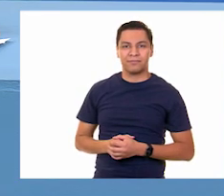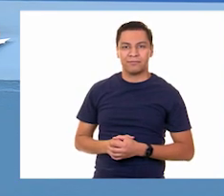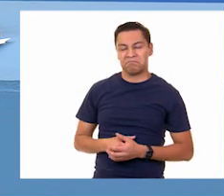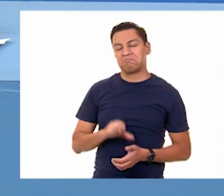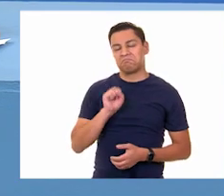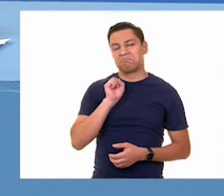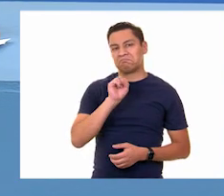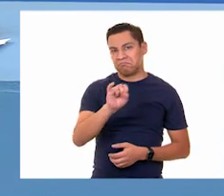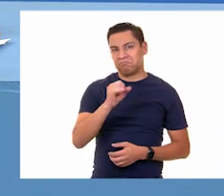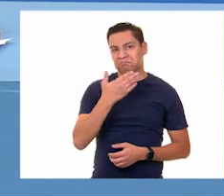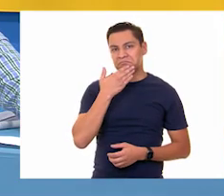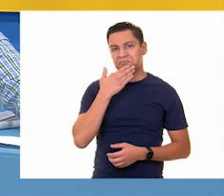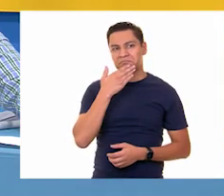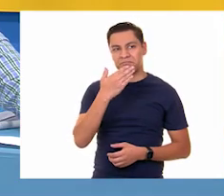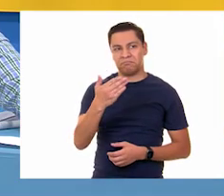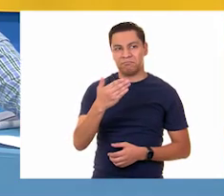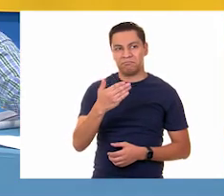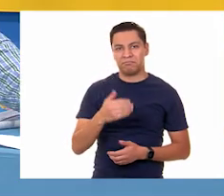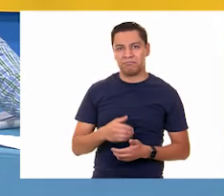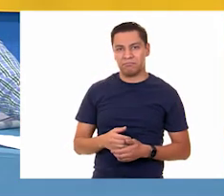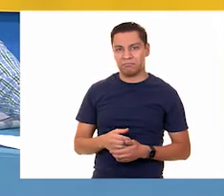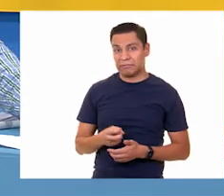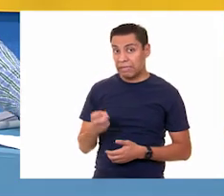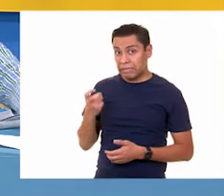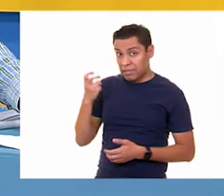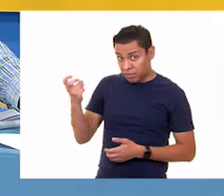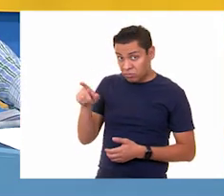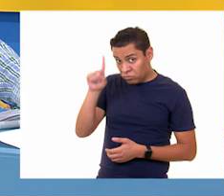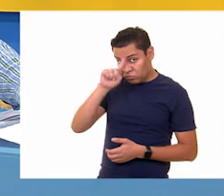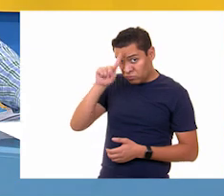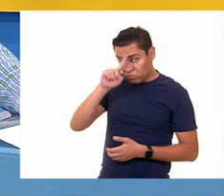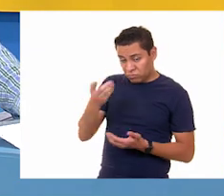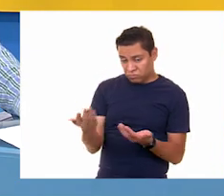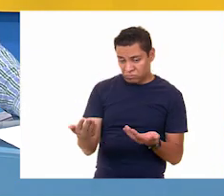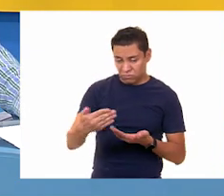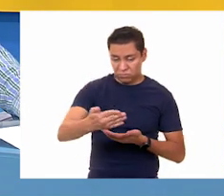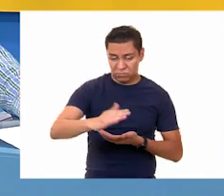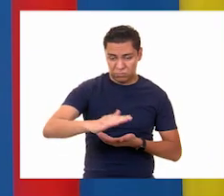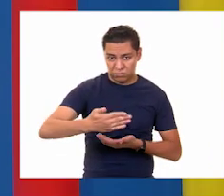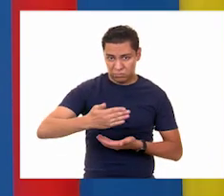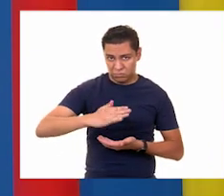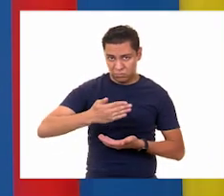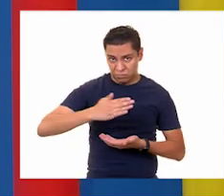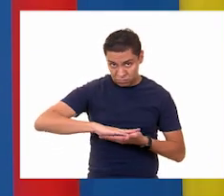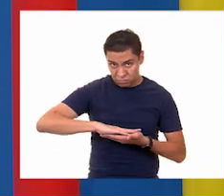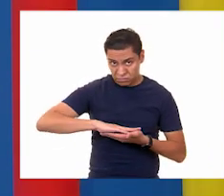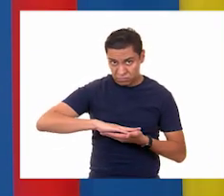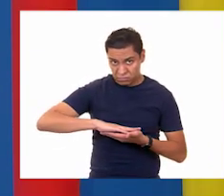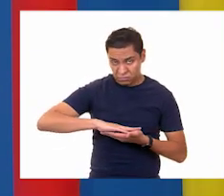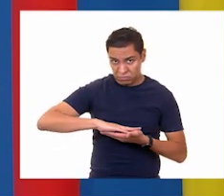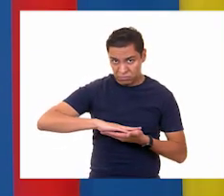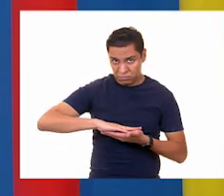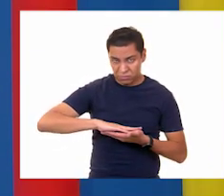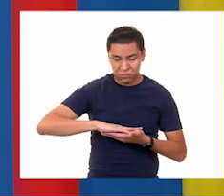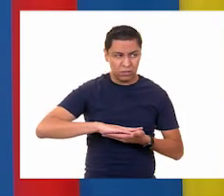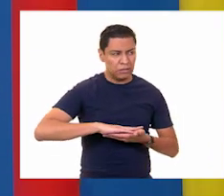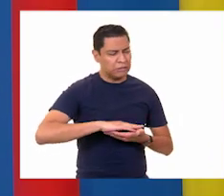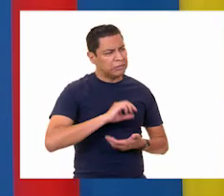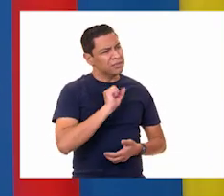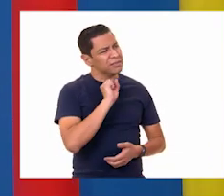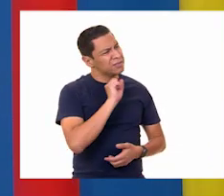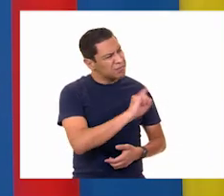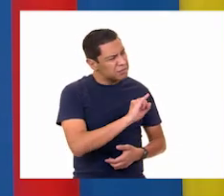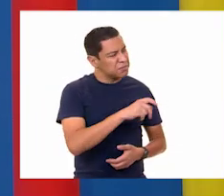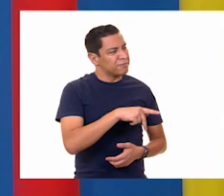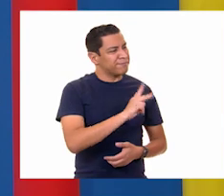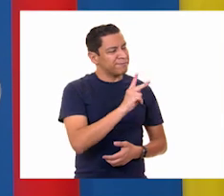Sí. A ver, ¿esta es la manera como sugieres doblarlo? Sí, exactamente de esa manera, pero